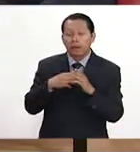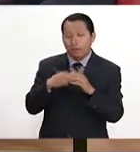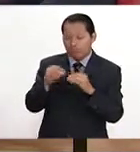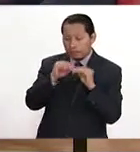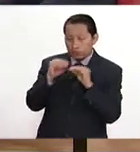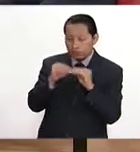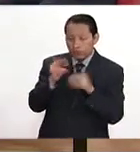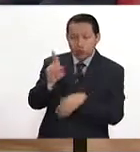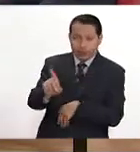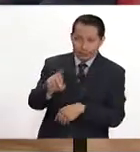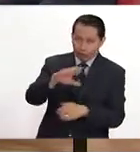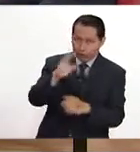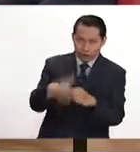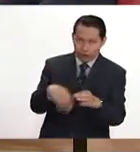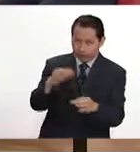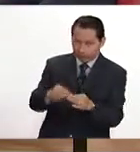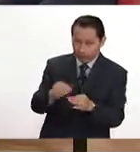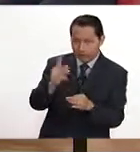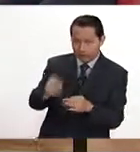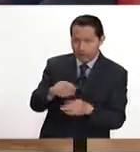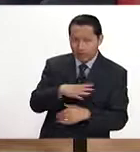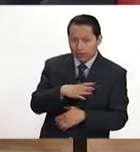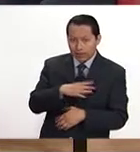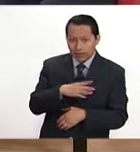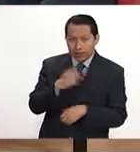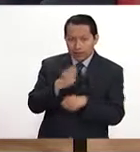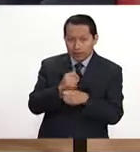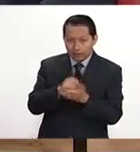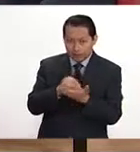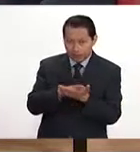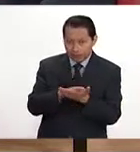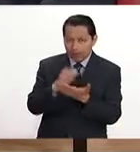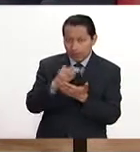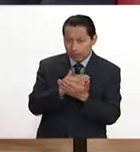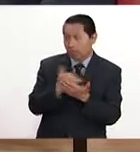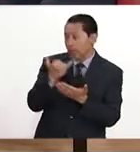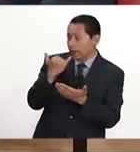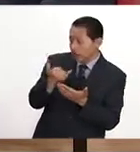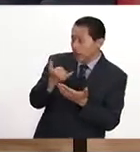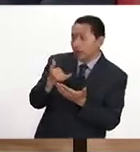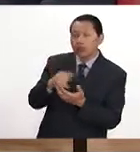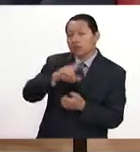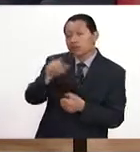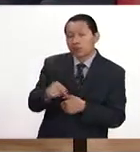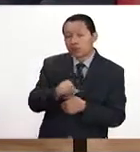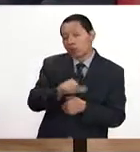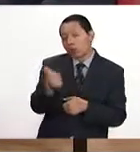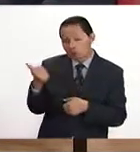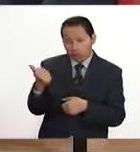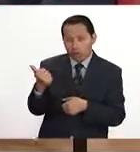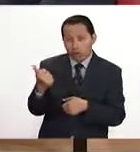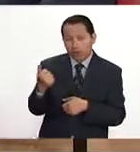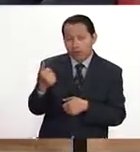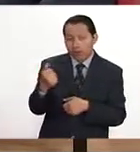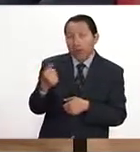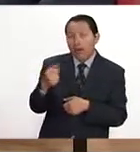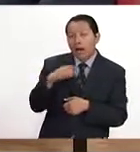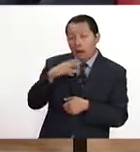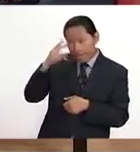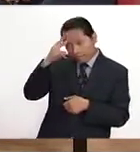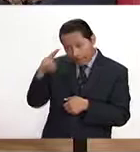domingo, que la idea es tener un primer documento base y vienen otras negociaciones, otras mesas, primero en México y luego en